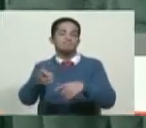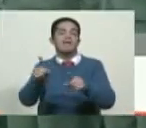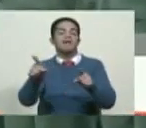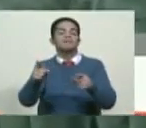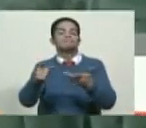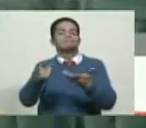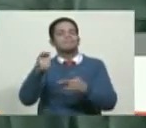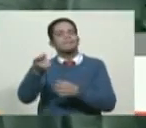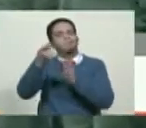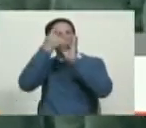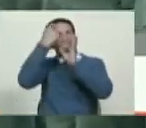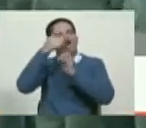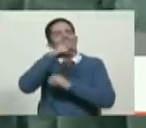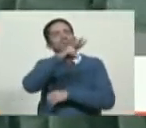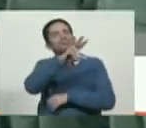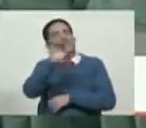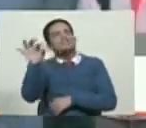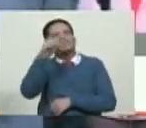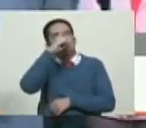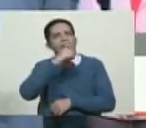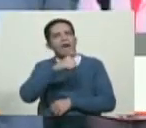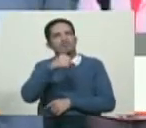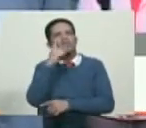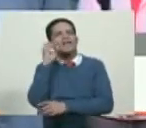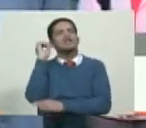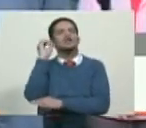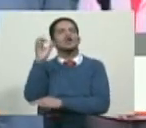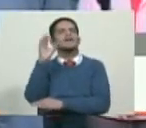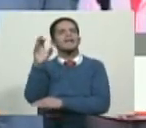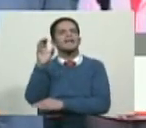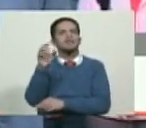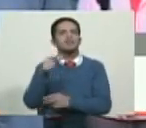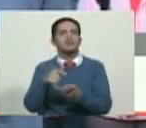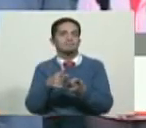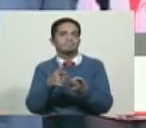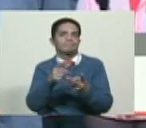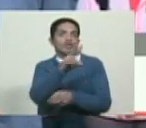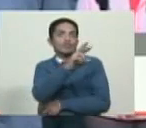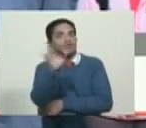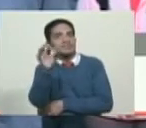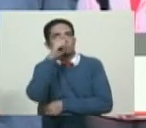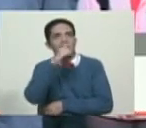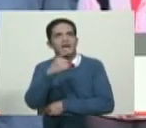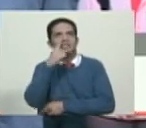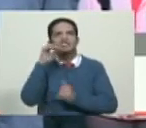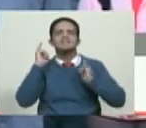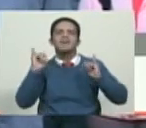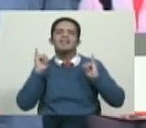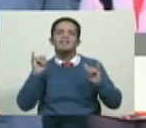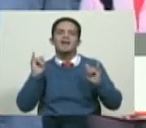mejor motivo podíamos tener? 200 años, la era bicentenario que estamos celebrando,